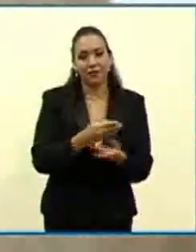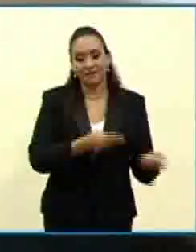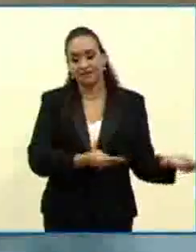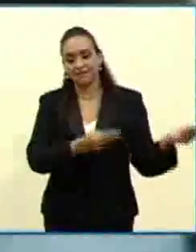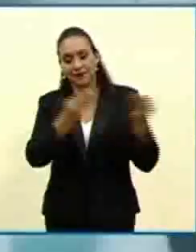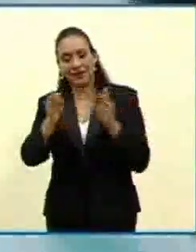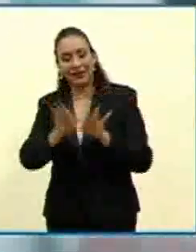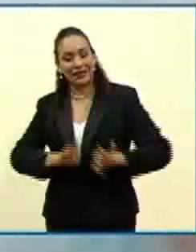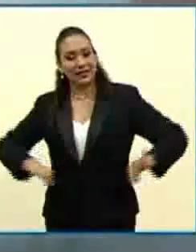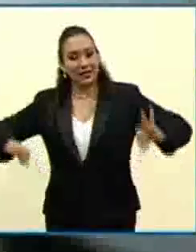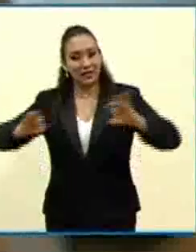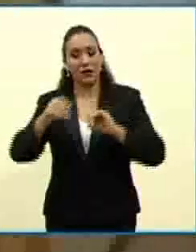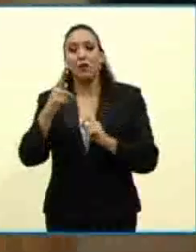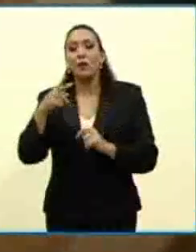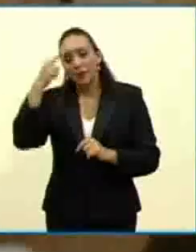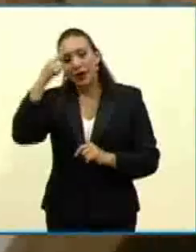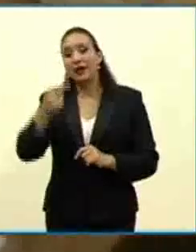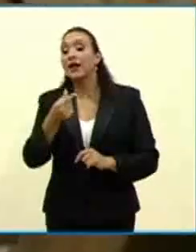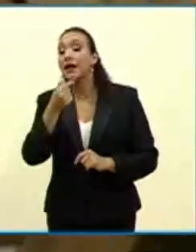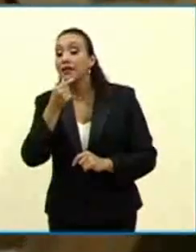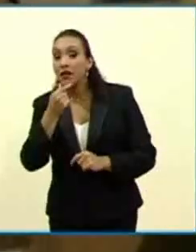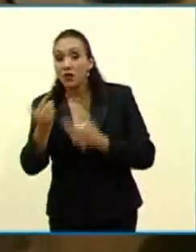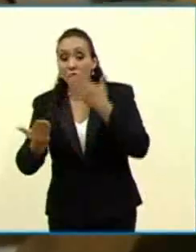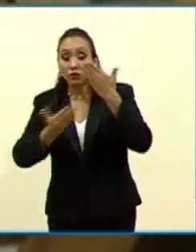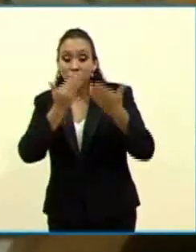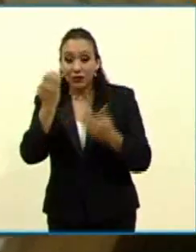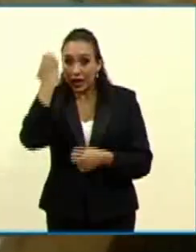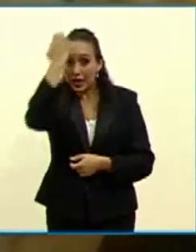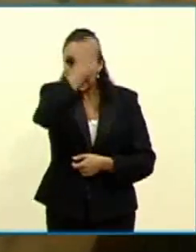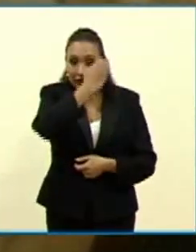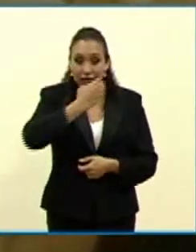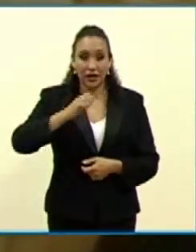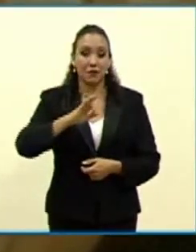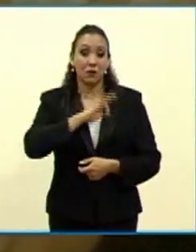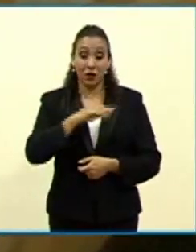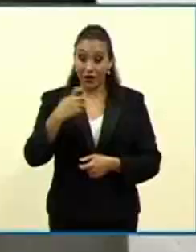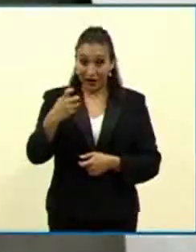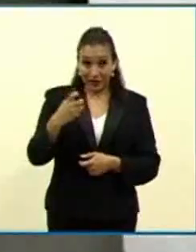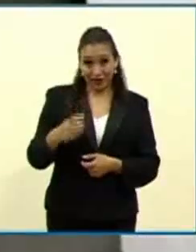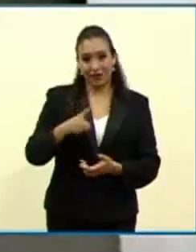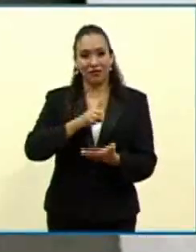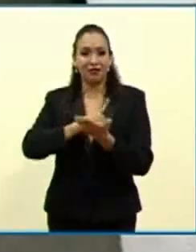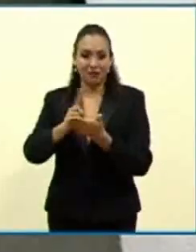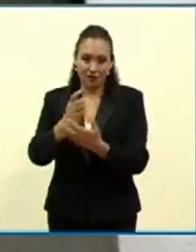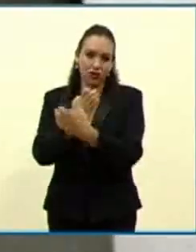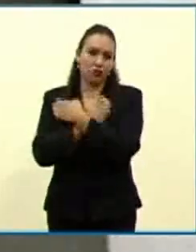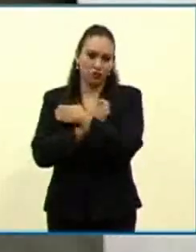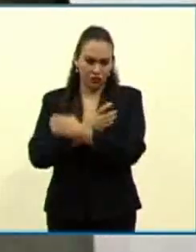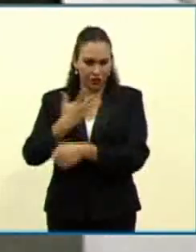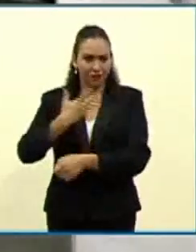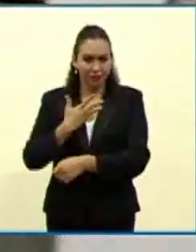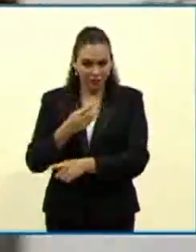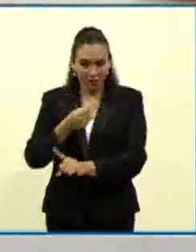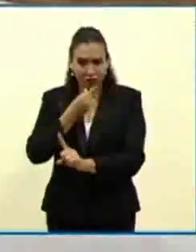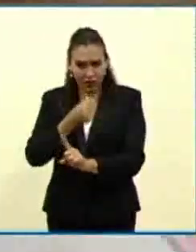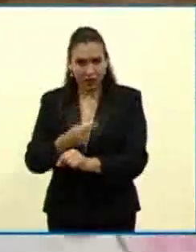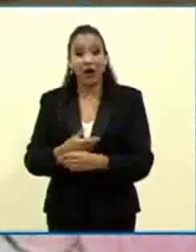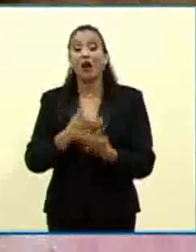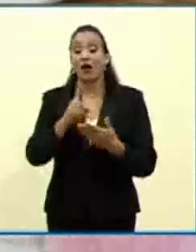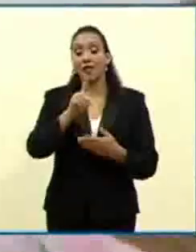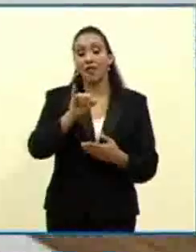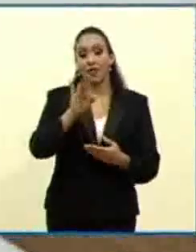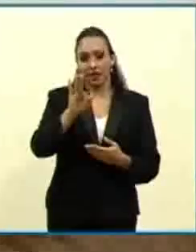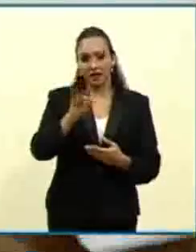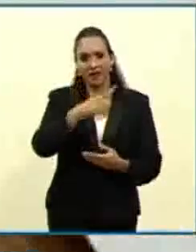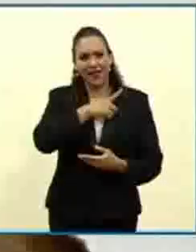prepararse adecuadamente para el examen y que pueda ejercer su derecho a la educación. Además, el DIF deberá